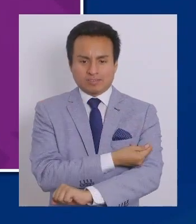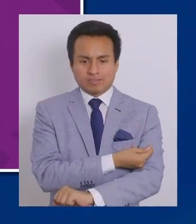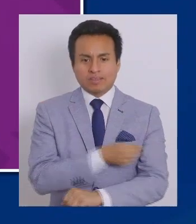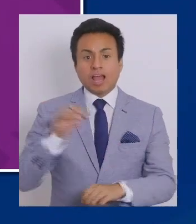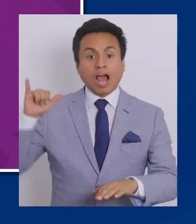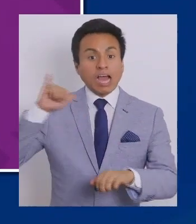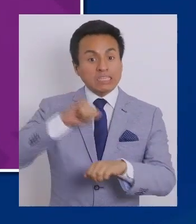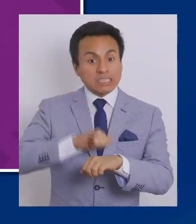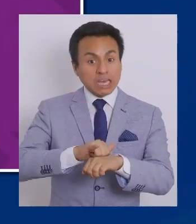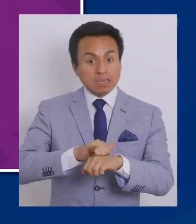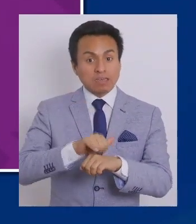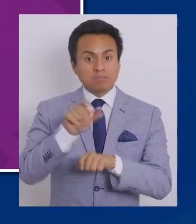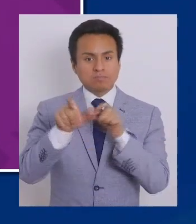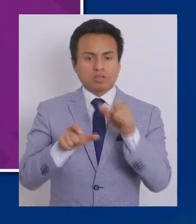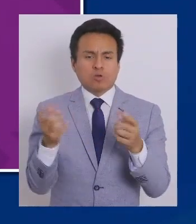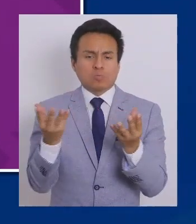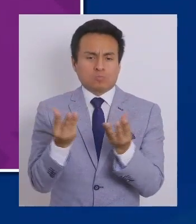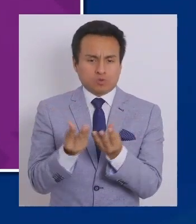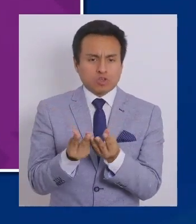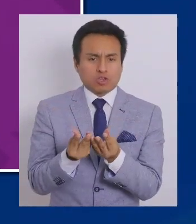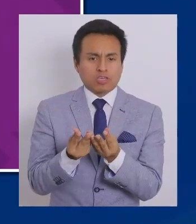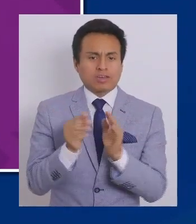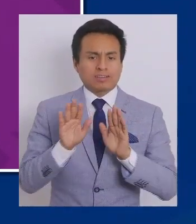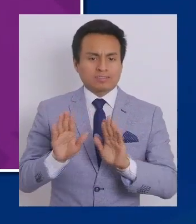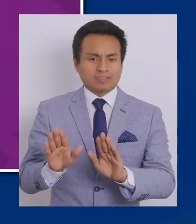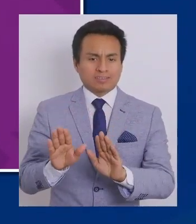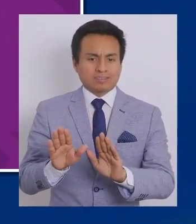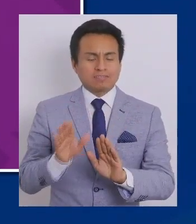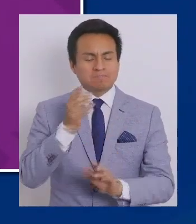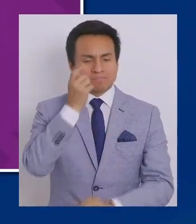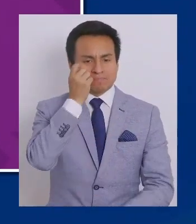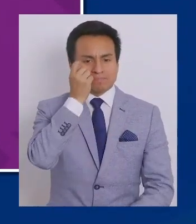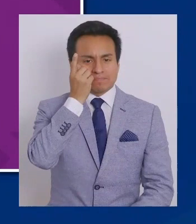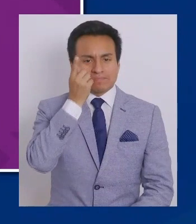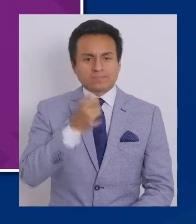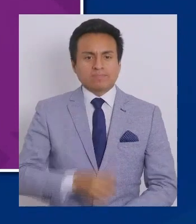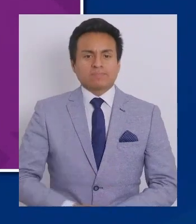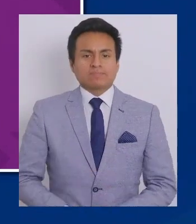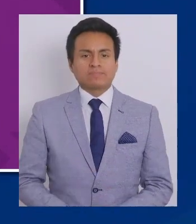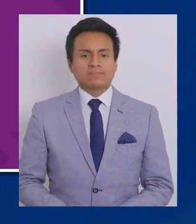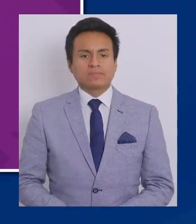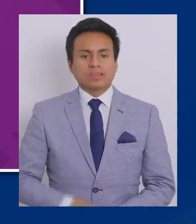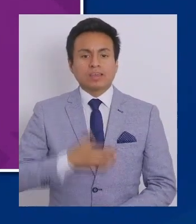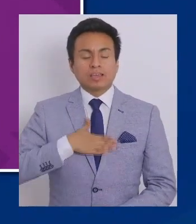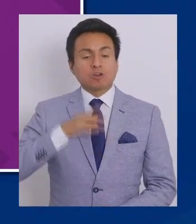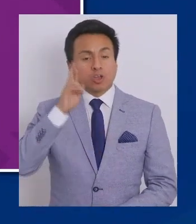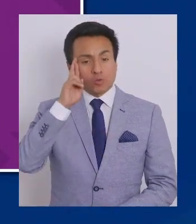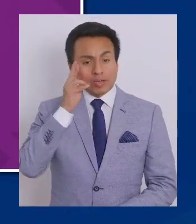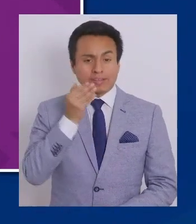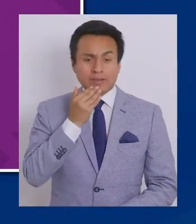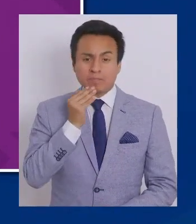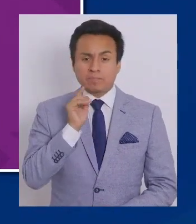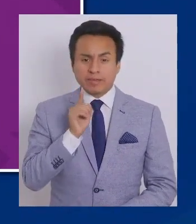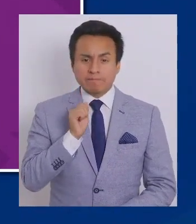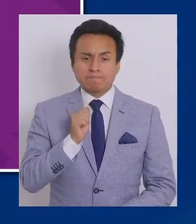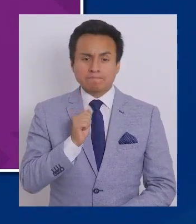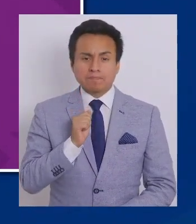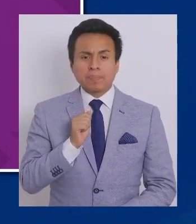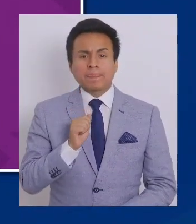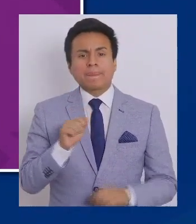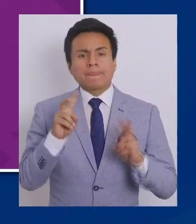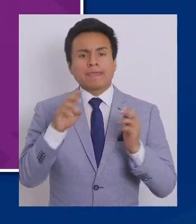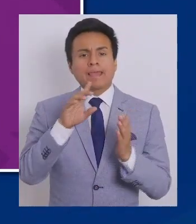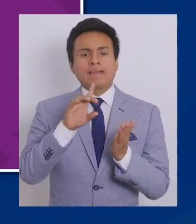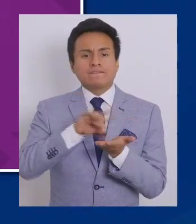sentir una población mucho más pequeña así que es entendible quiero recordar además el